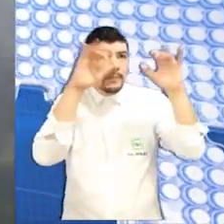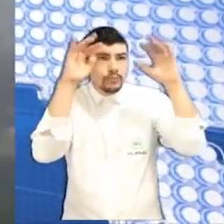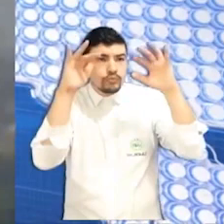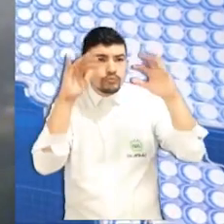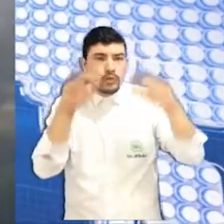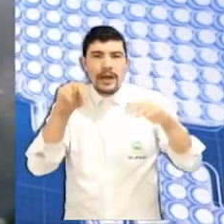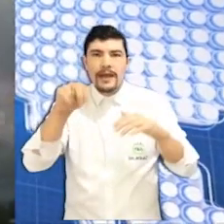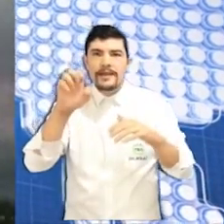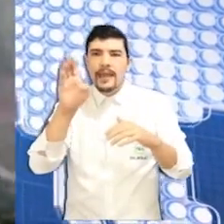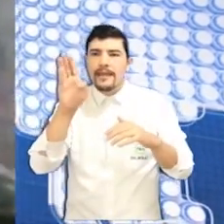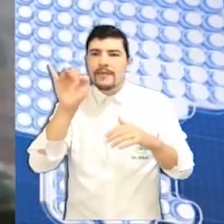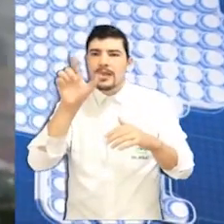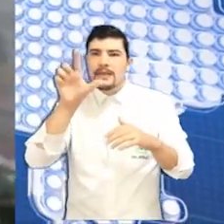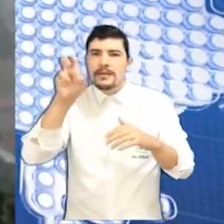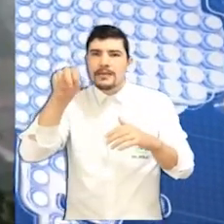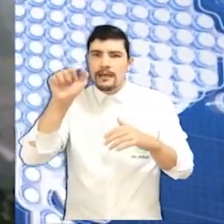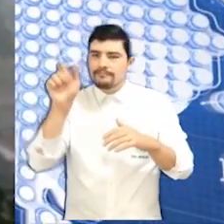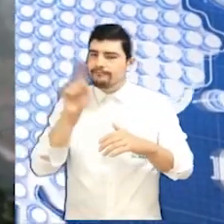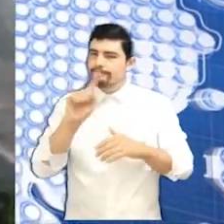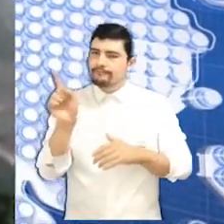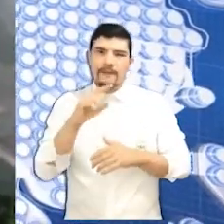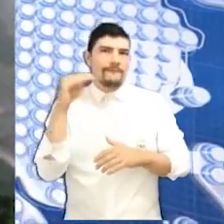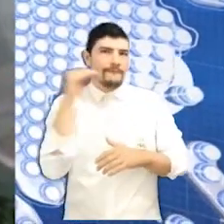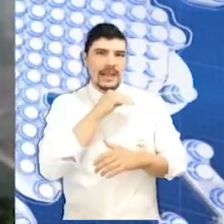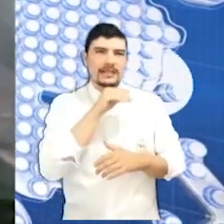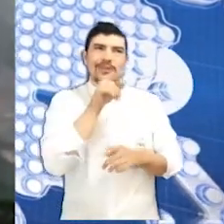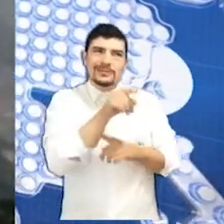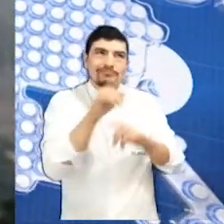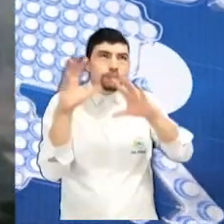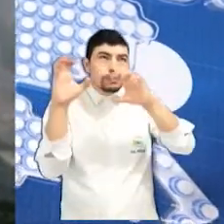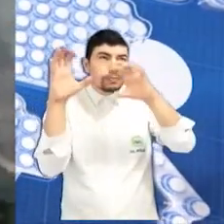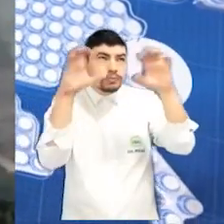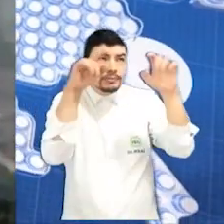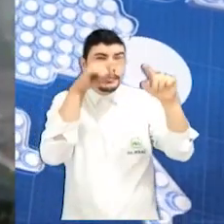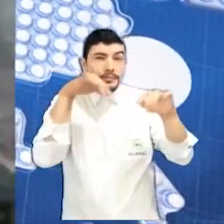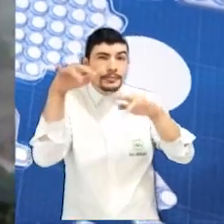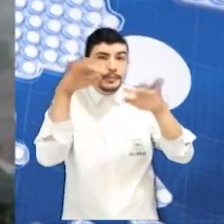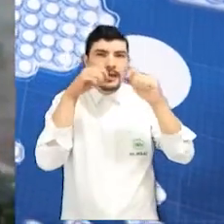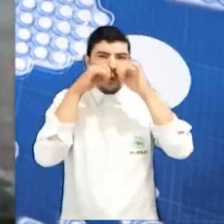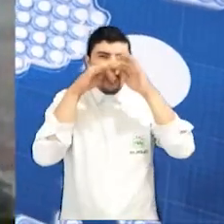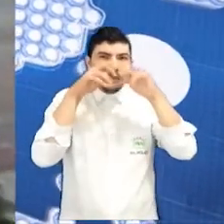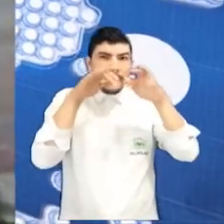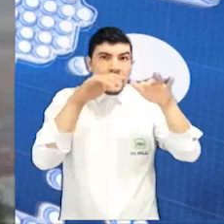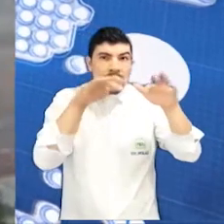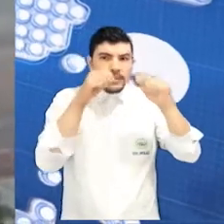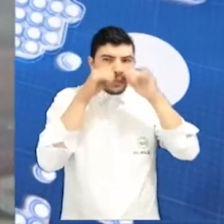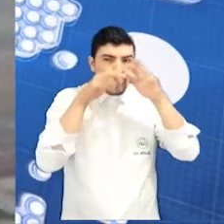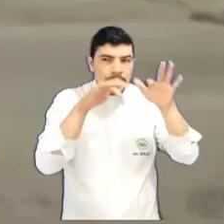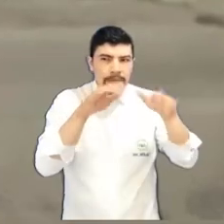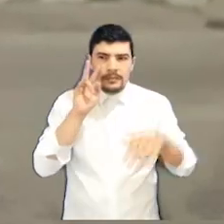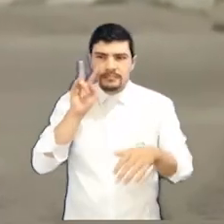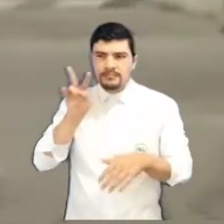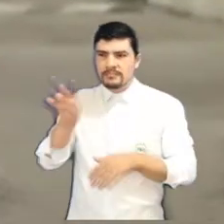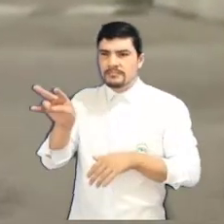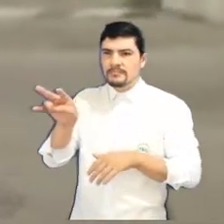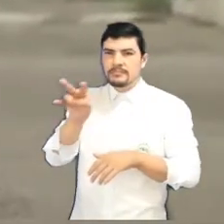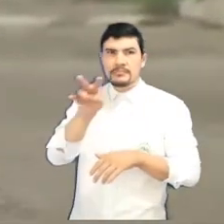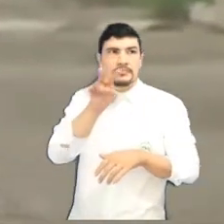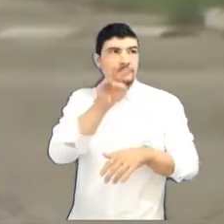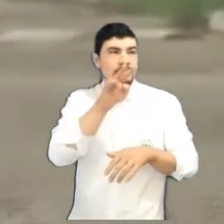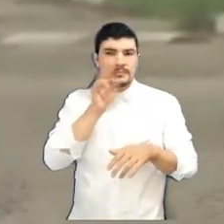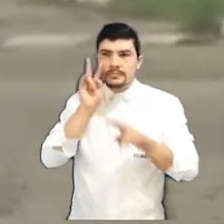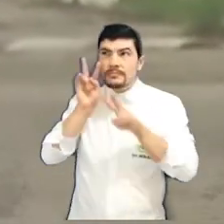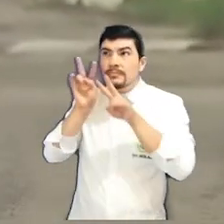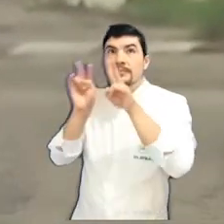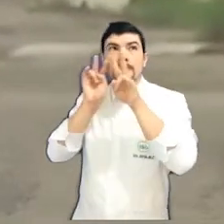sé, ese humo. Ya mis hijas están malitas de una rinitis que le está dando por culpa de ese humo. Han